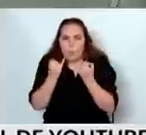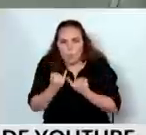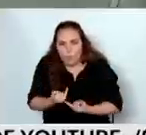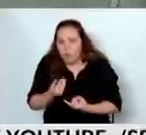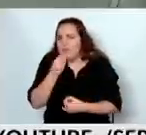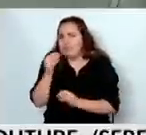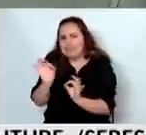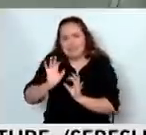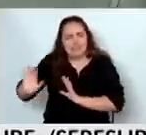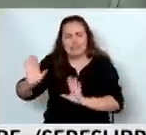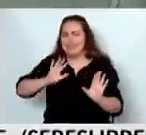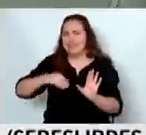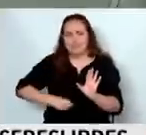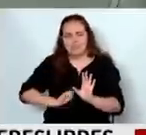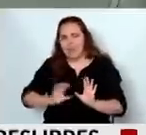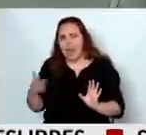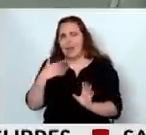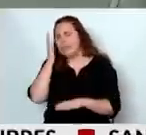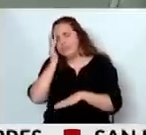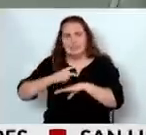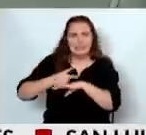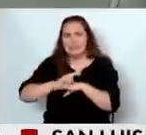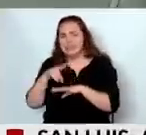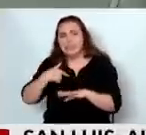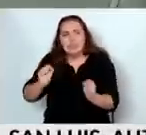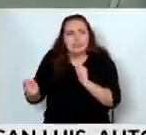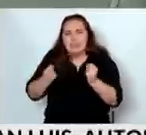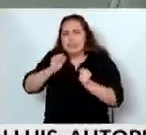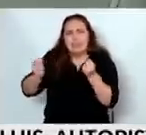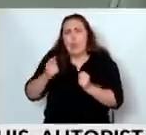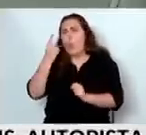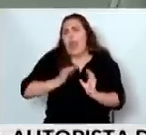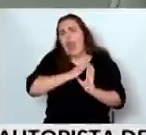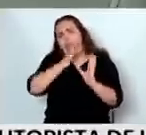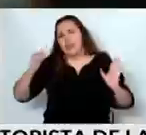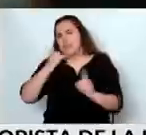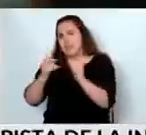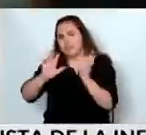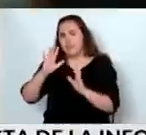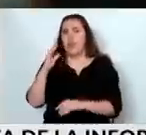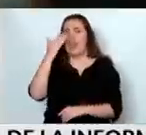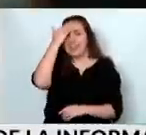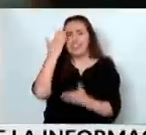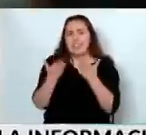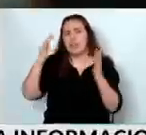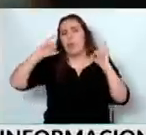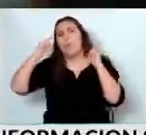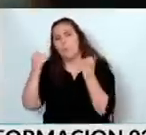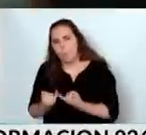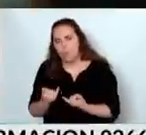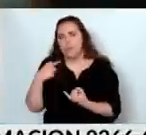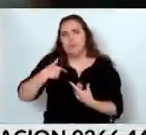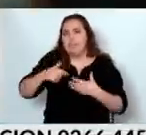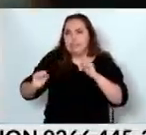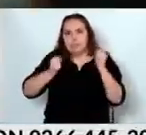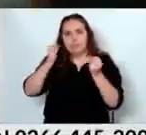caía mal, no podía dormir. Entonces era como una bola de nervios. Así durante 1 año y medio bajé como 15 kilos. Y era todo desesperación porque a mí